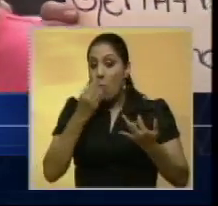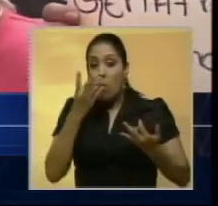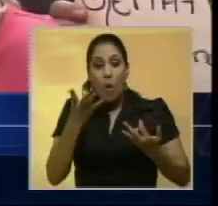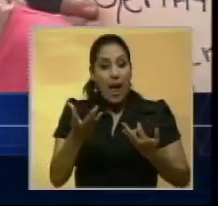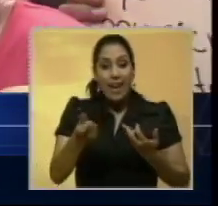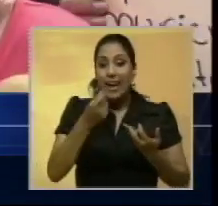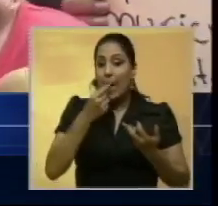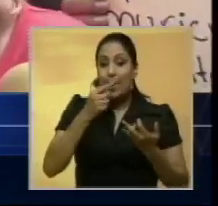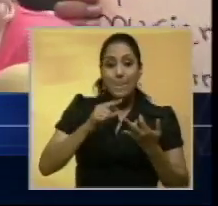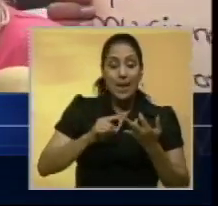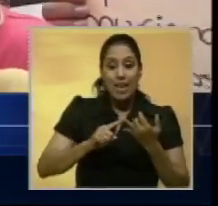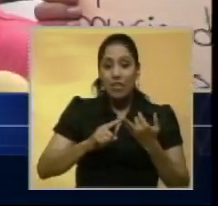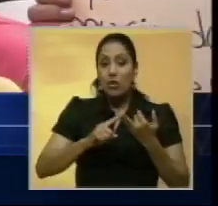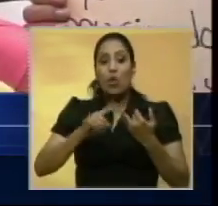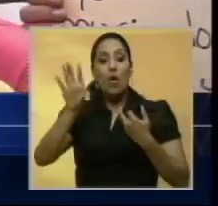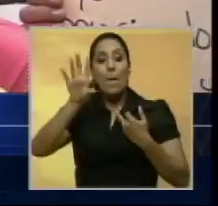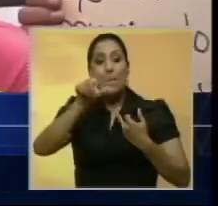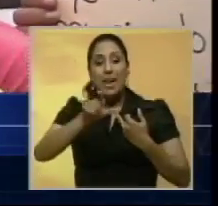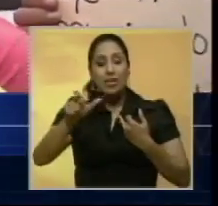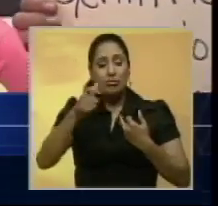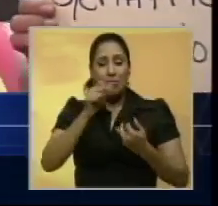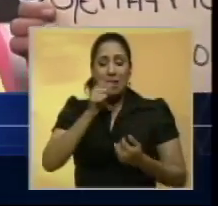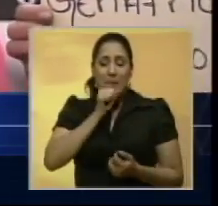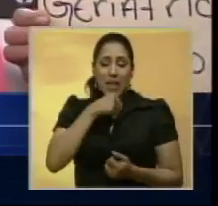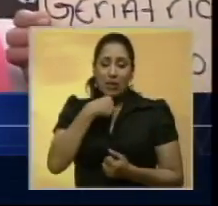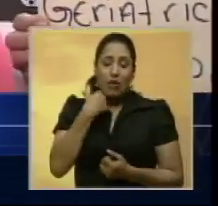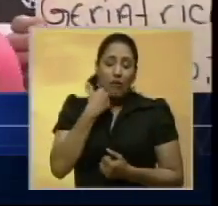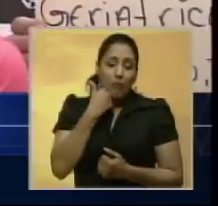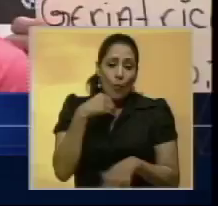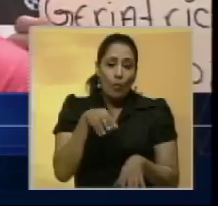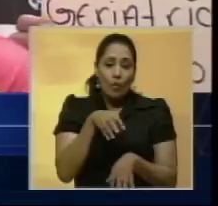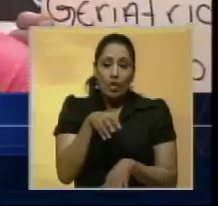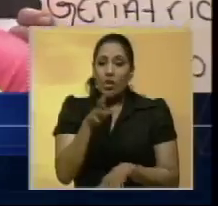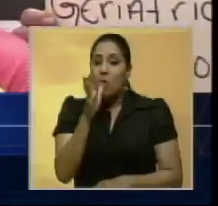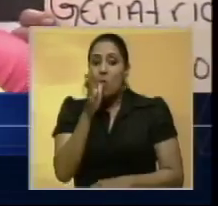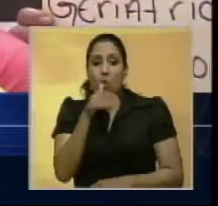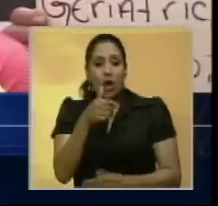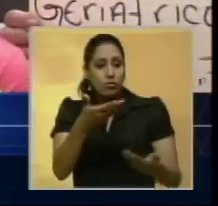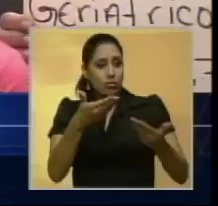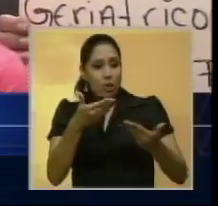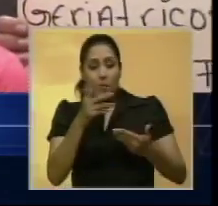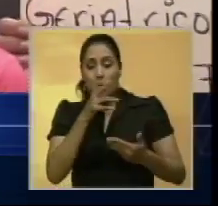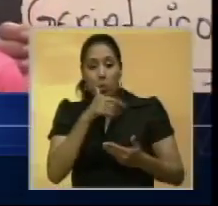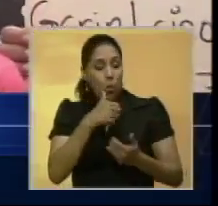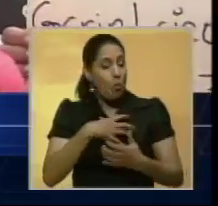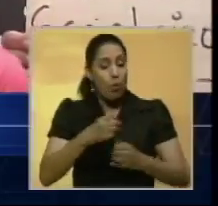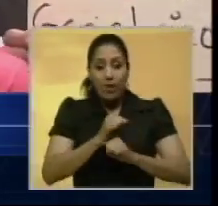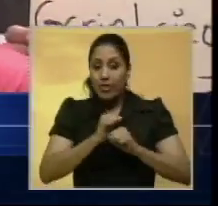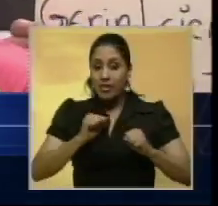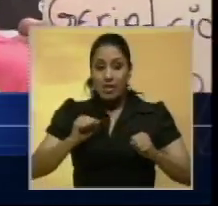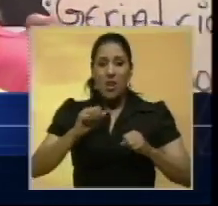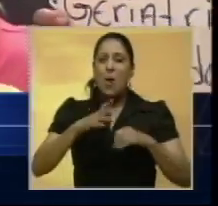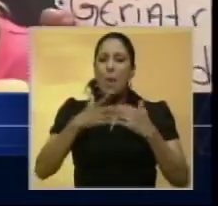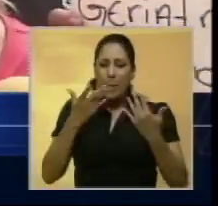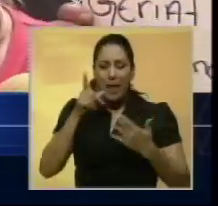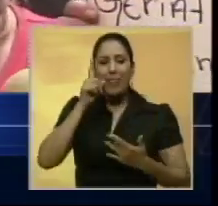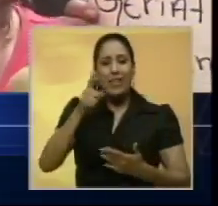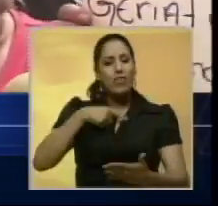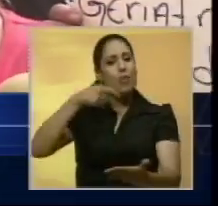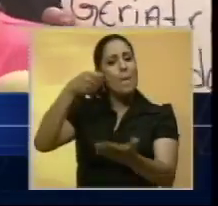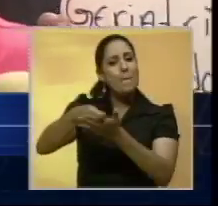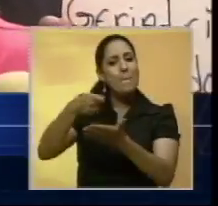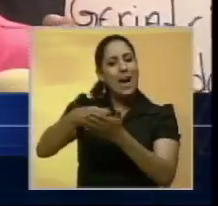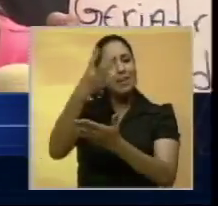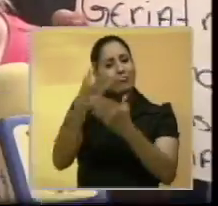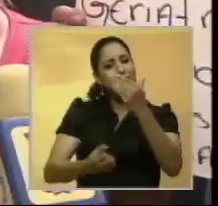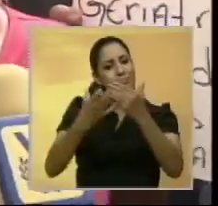hay medicina, los pacientes se están descompensando, no los quieren entregar y eso no puede ser, porque para eso se paga una